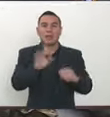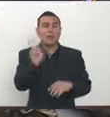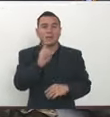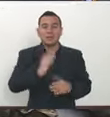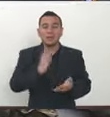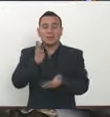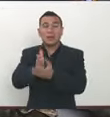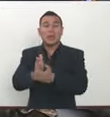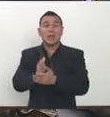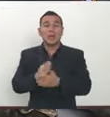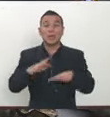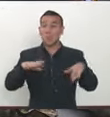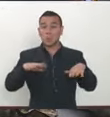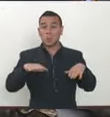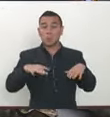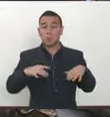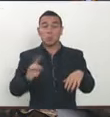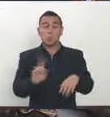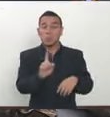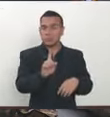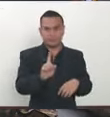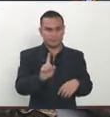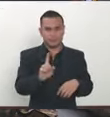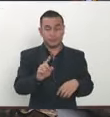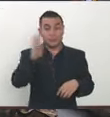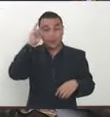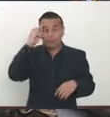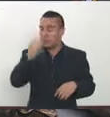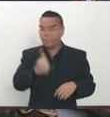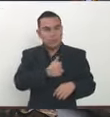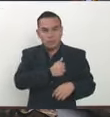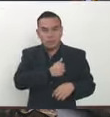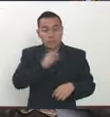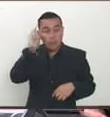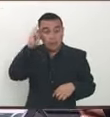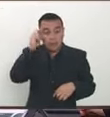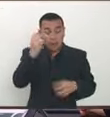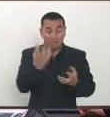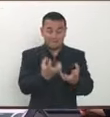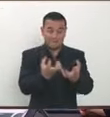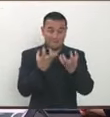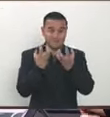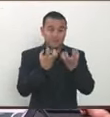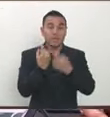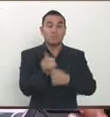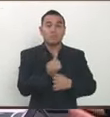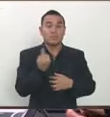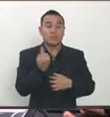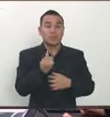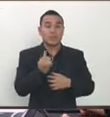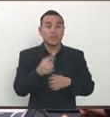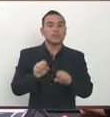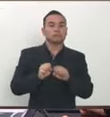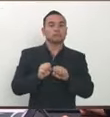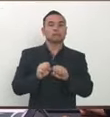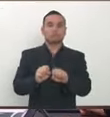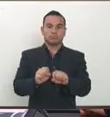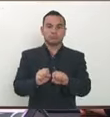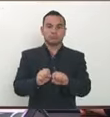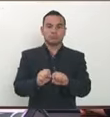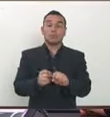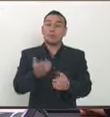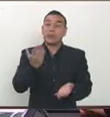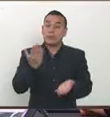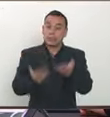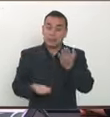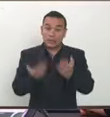vacaciones. Ese tipo de responsabilidades van a terminar costando la vida de muchísimos salvadoreños e incluso, muy probablemente, la